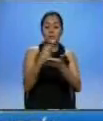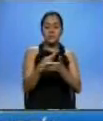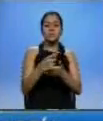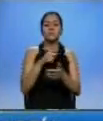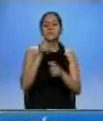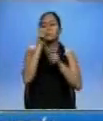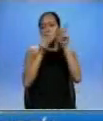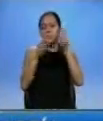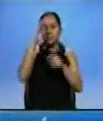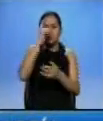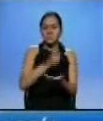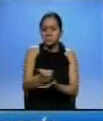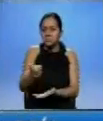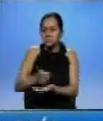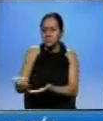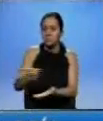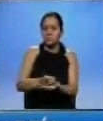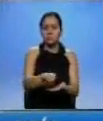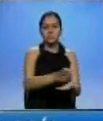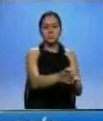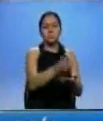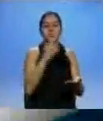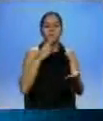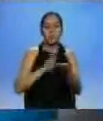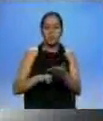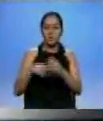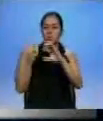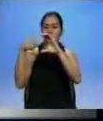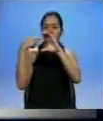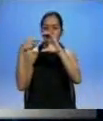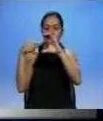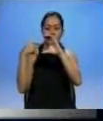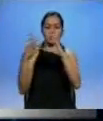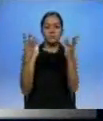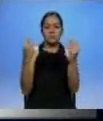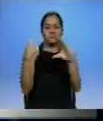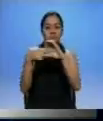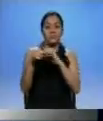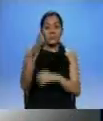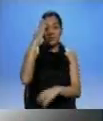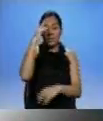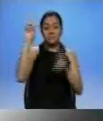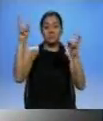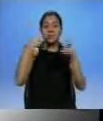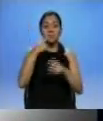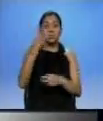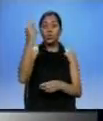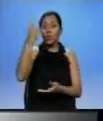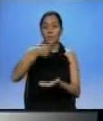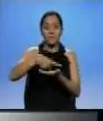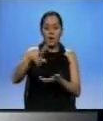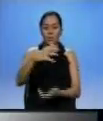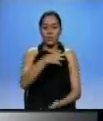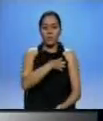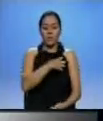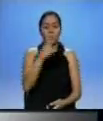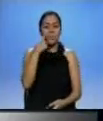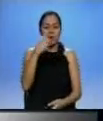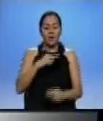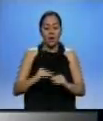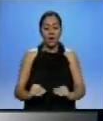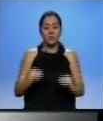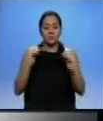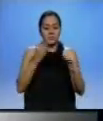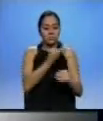conspiración empezó a circular en forma de correos electrónicos. ¿Sabían que ya no hay pago de condecoraciones por